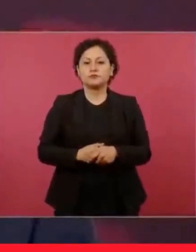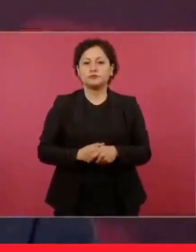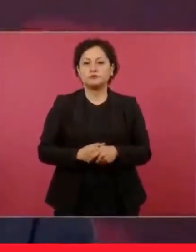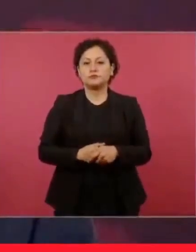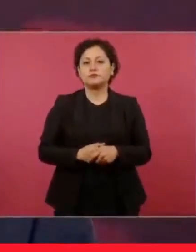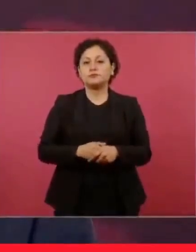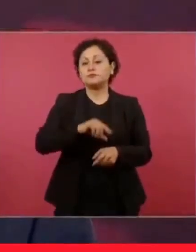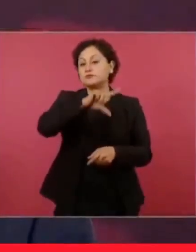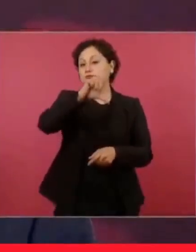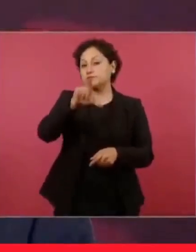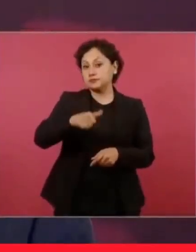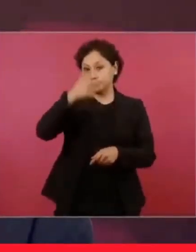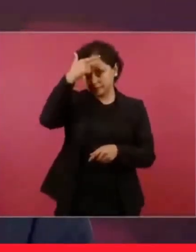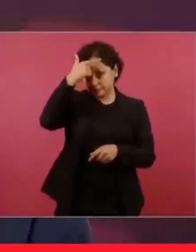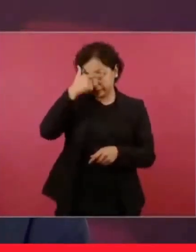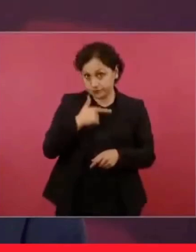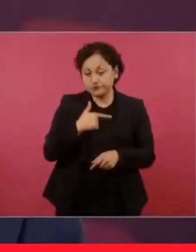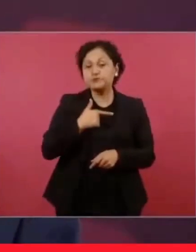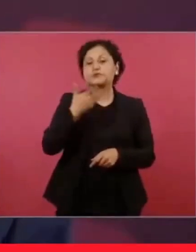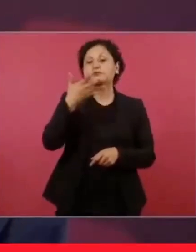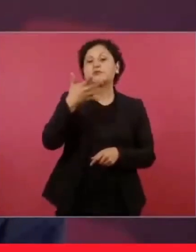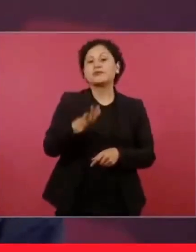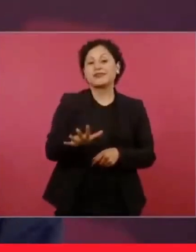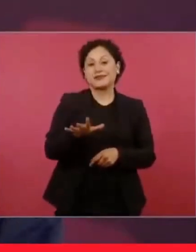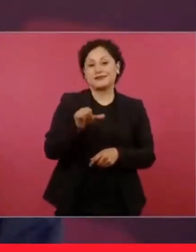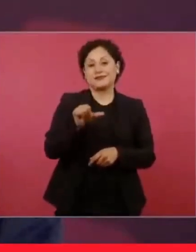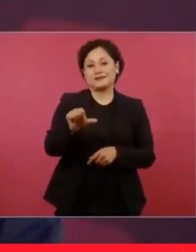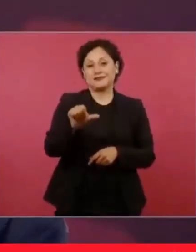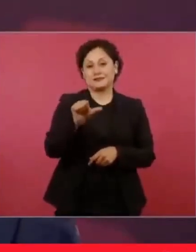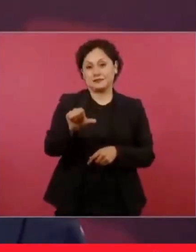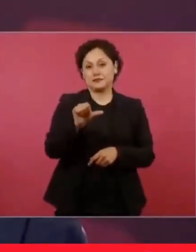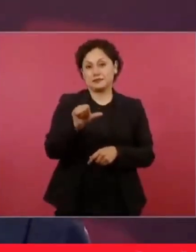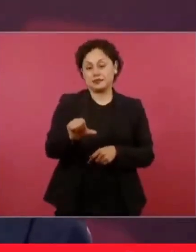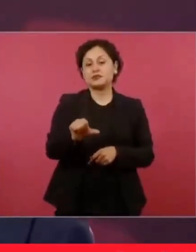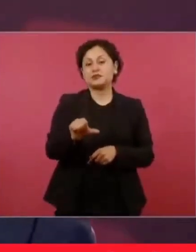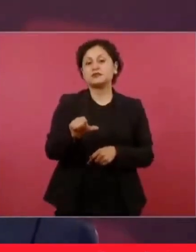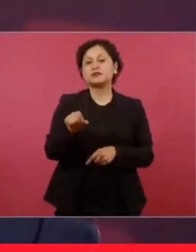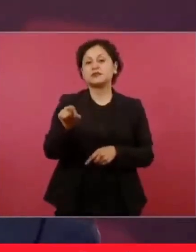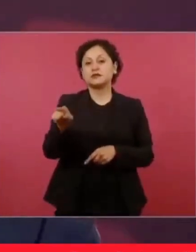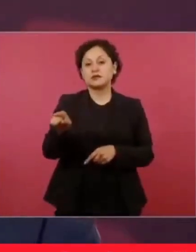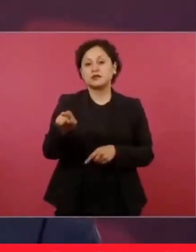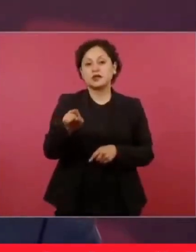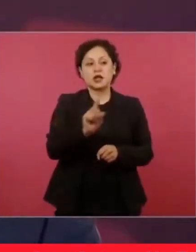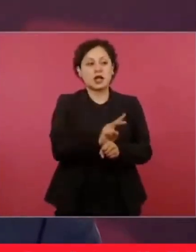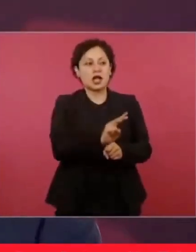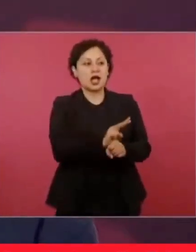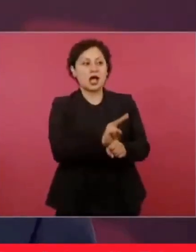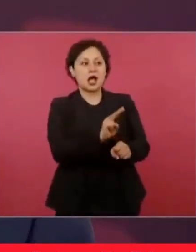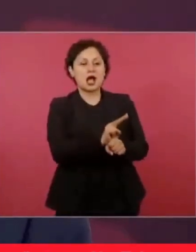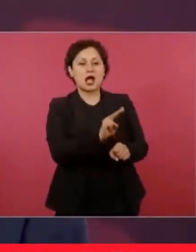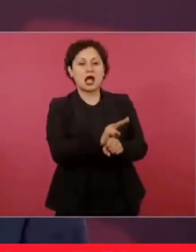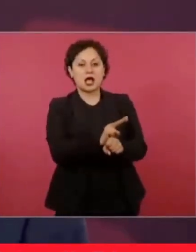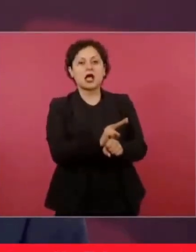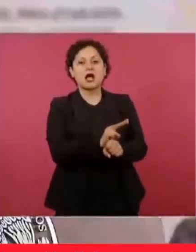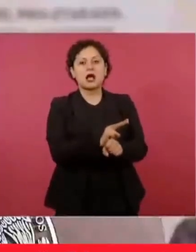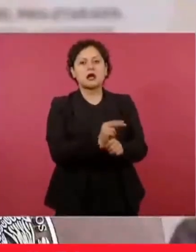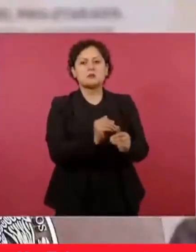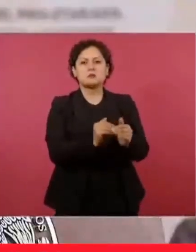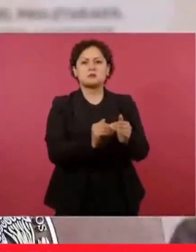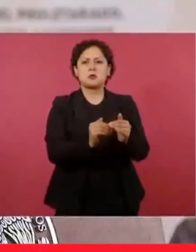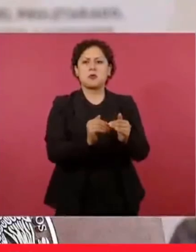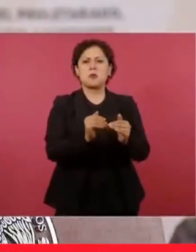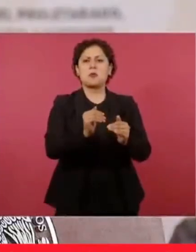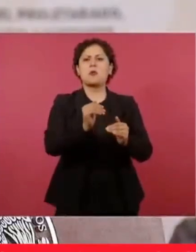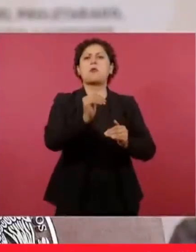Finalmente, a las 22:16, el SIN cambió a estado operativo de alerta al tener condiciones superiores al